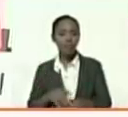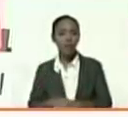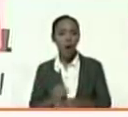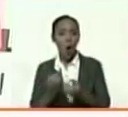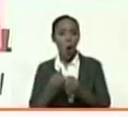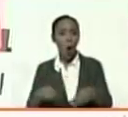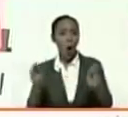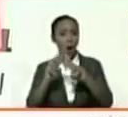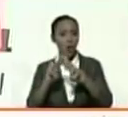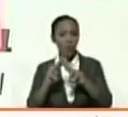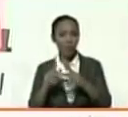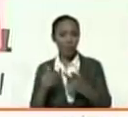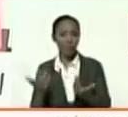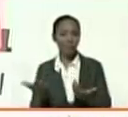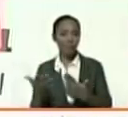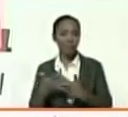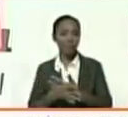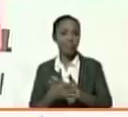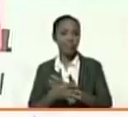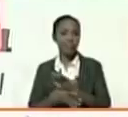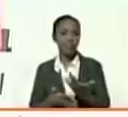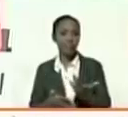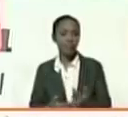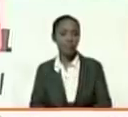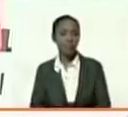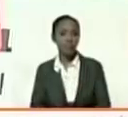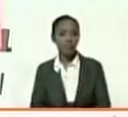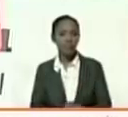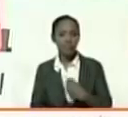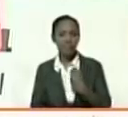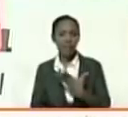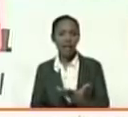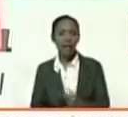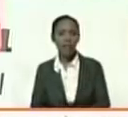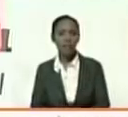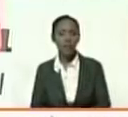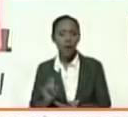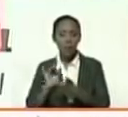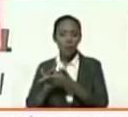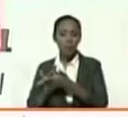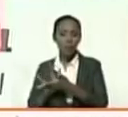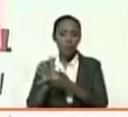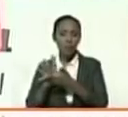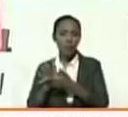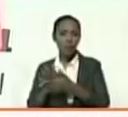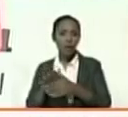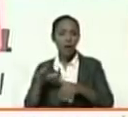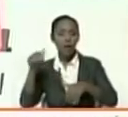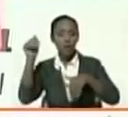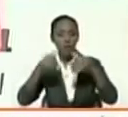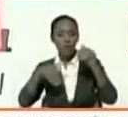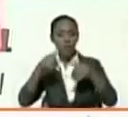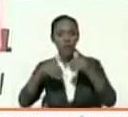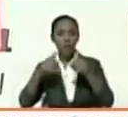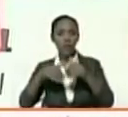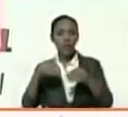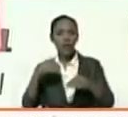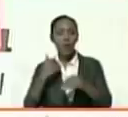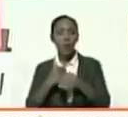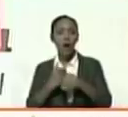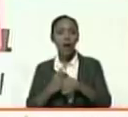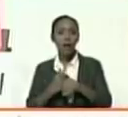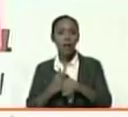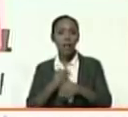La ONU es una cosa que... ¿Para qué sirve la ONU? Acaban de votar otra vez, creo que por vez número